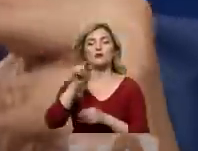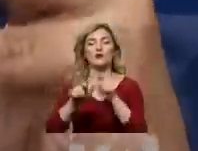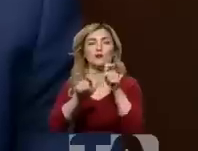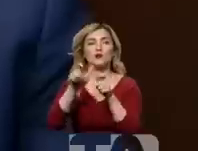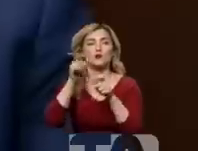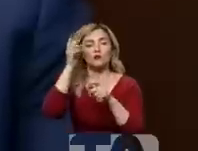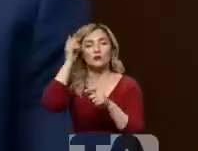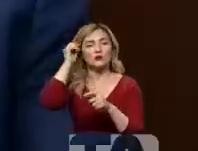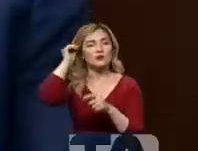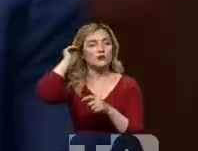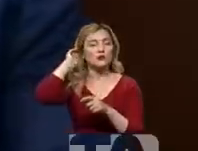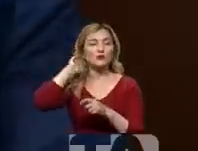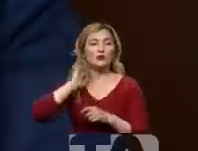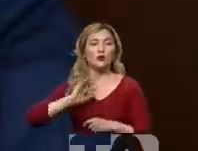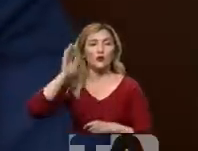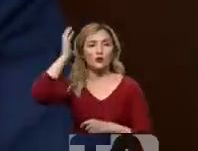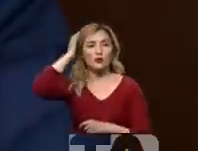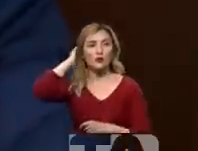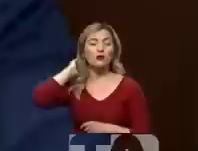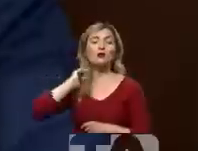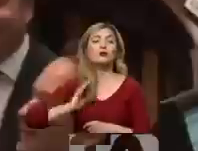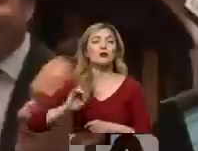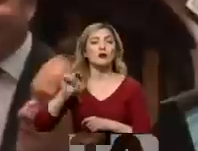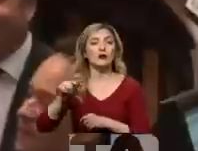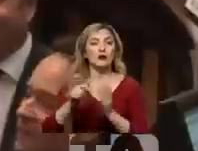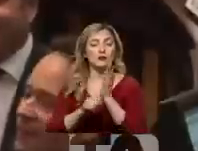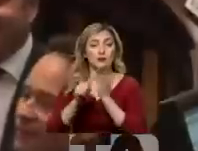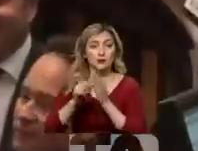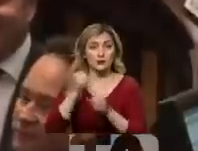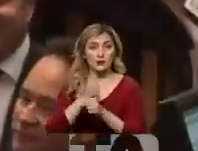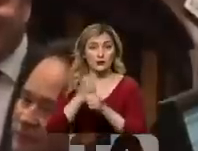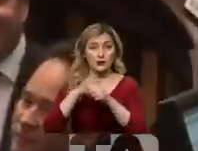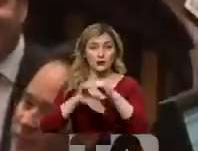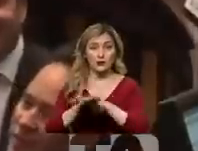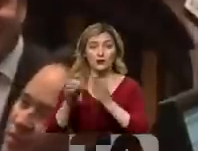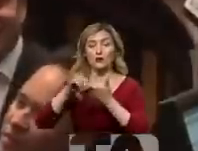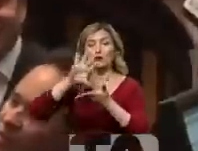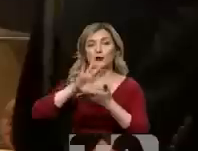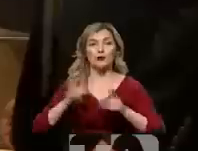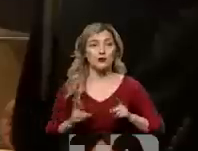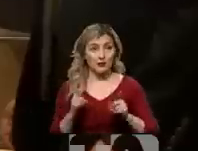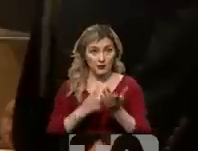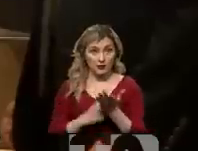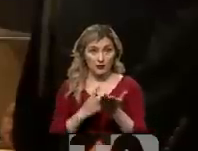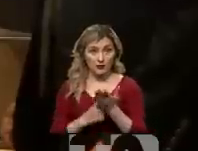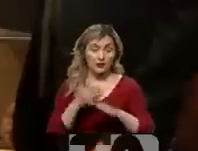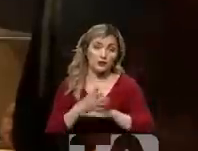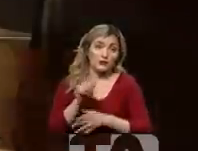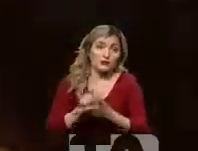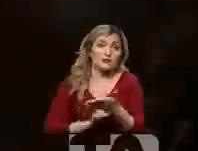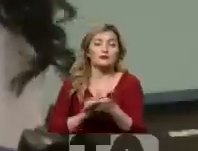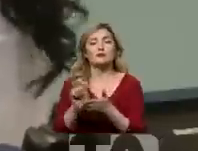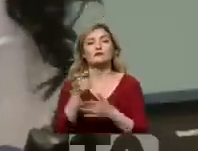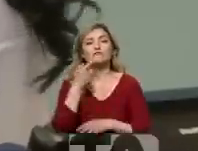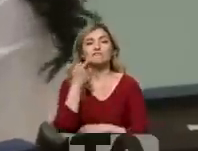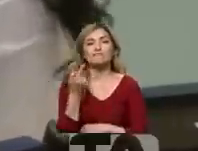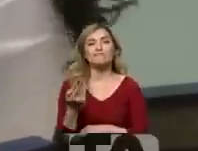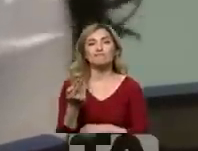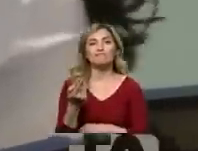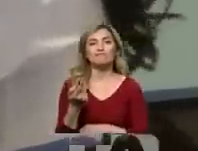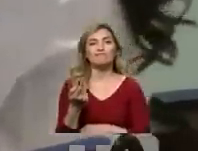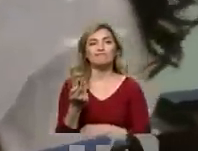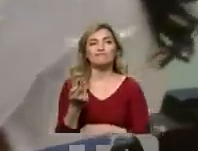Andrés Madero, recordó que las reformas laborales propuestas deberán ingresar a la Asamblea para su debate y, de ser aprobadas, recalcó, no